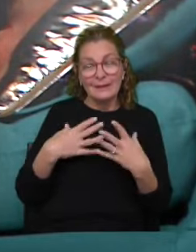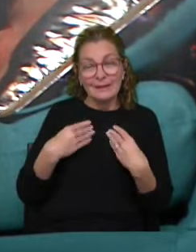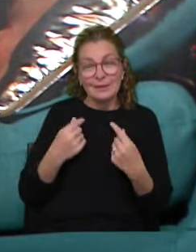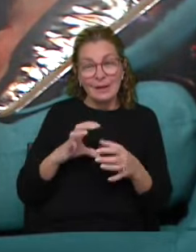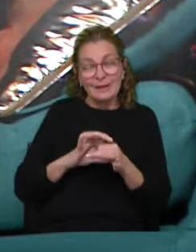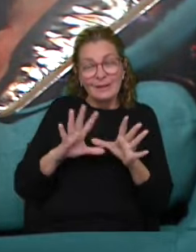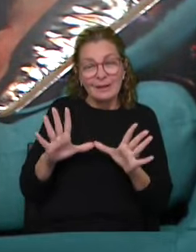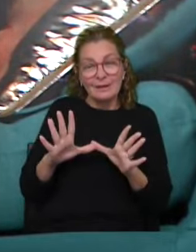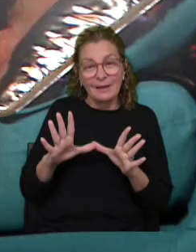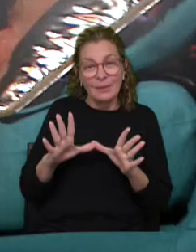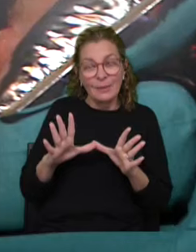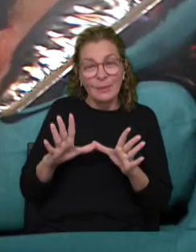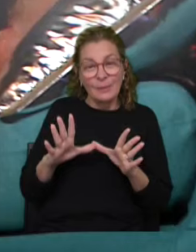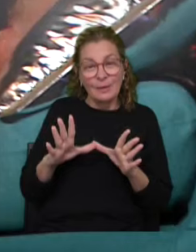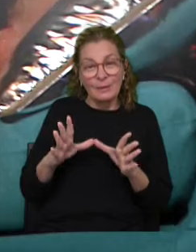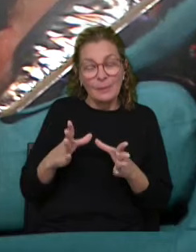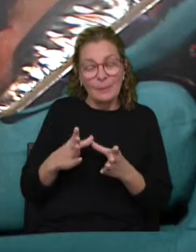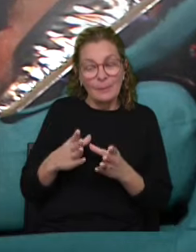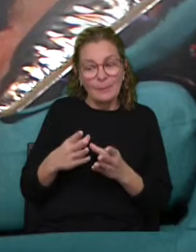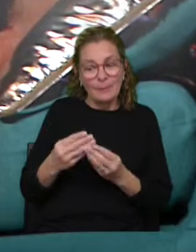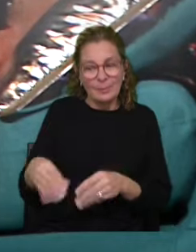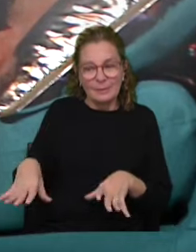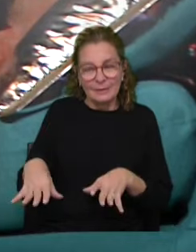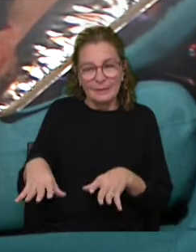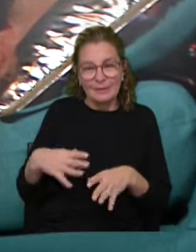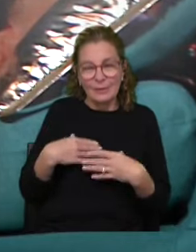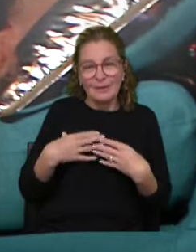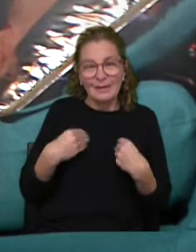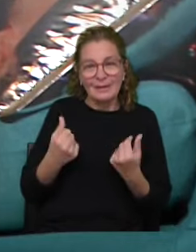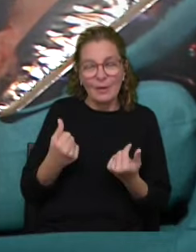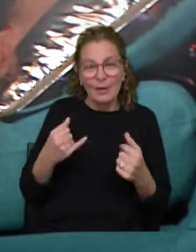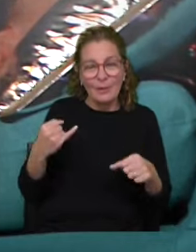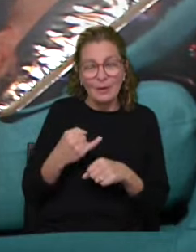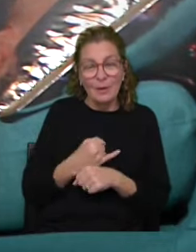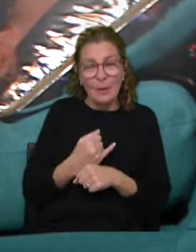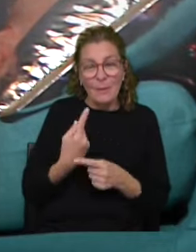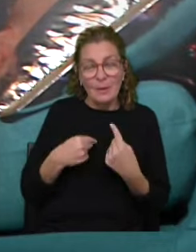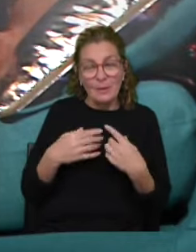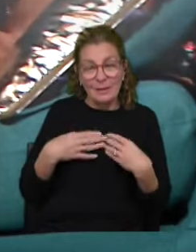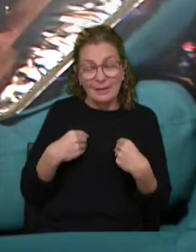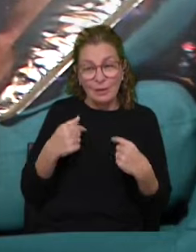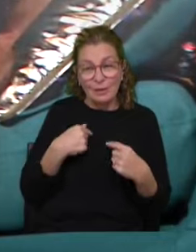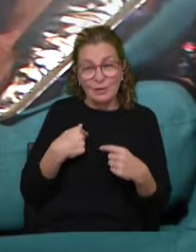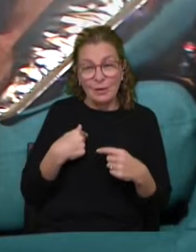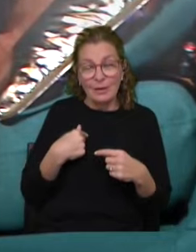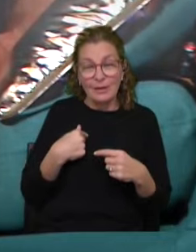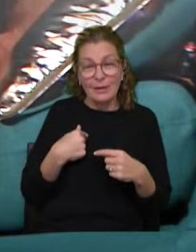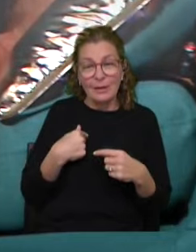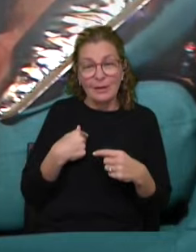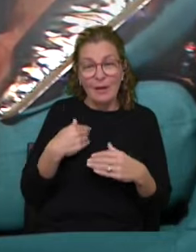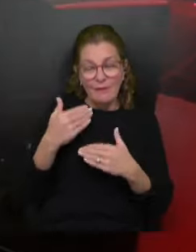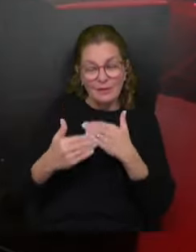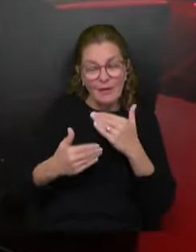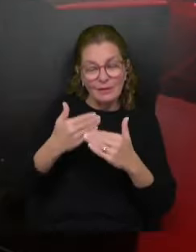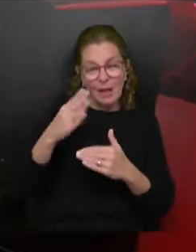libertad se pierde un poco, no sé por qué. Tengo esa sensación, capaz que estoy totalmente equivocado, no, pero es bien. Una sensación que yo tengo, ¿no? Cuando avanzás